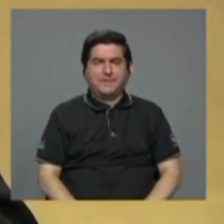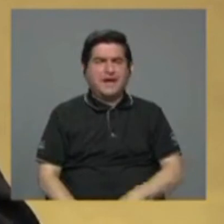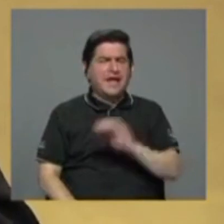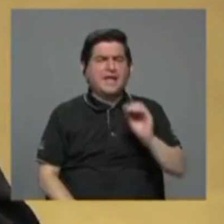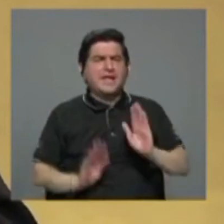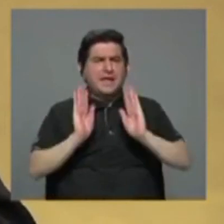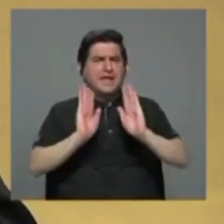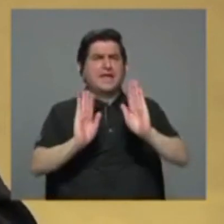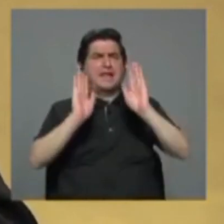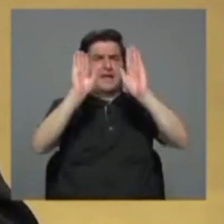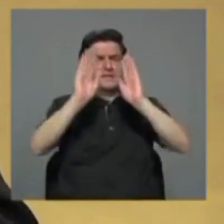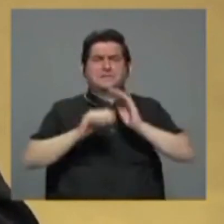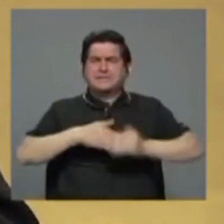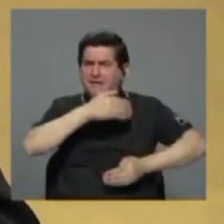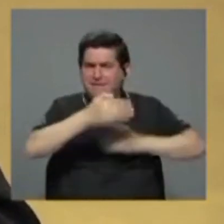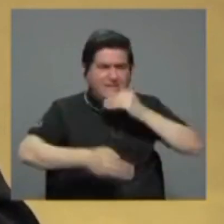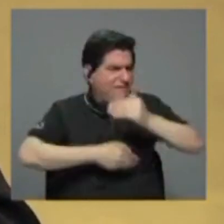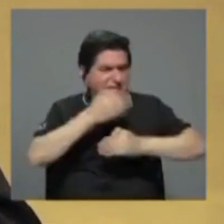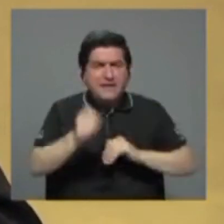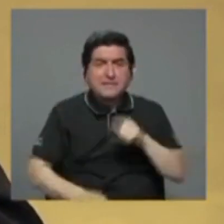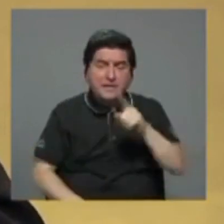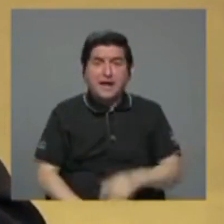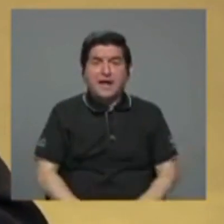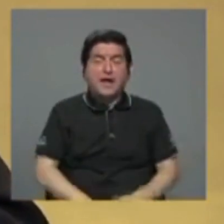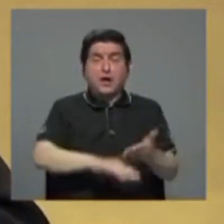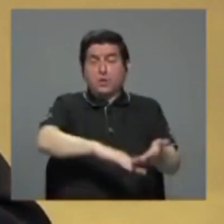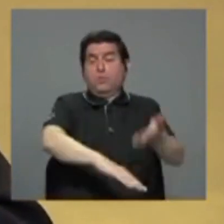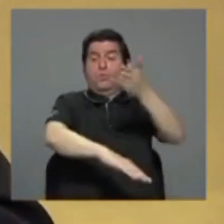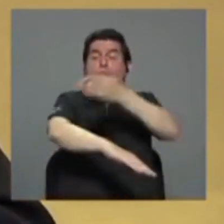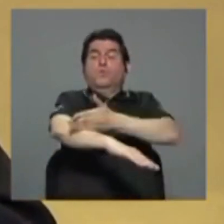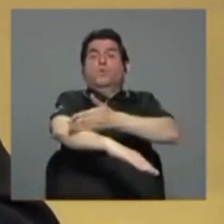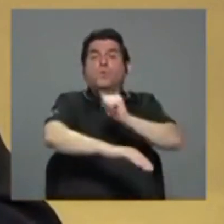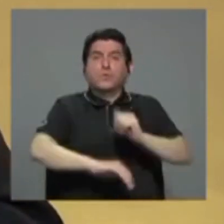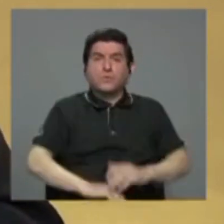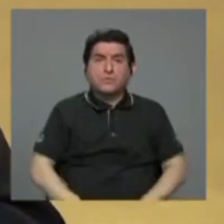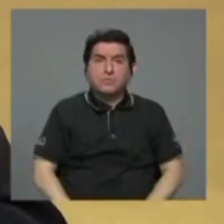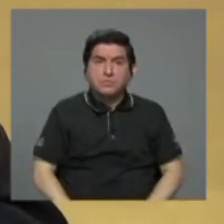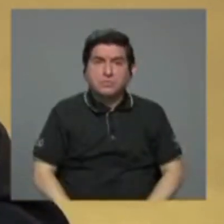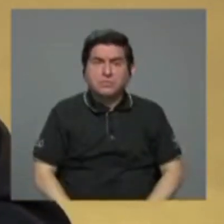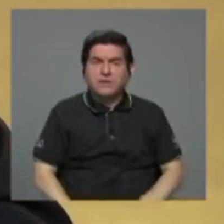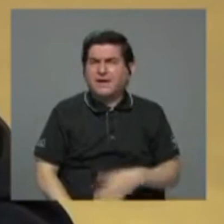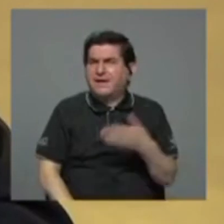excelencia de esa gestión lo catapultó a